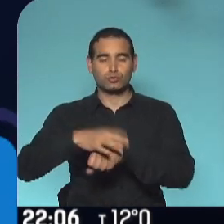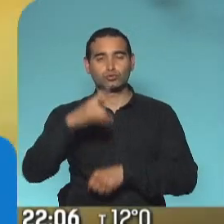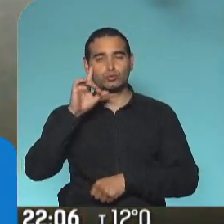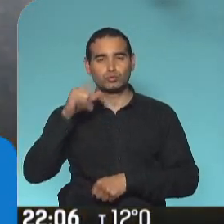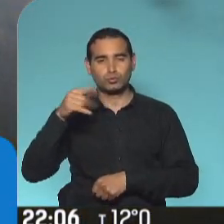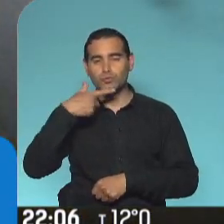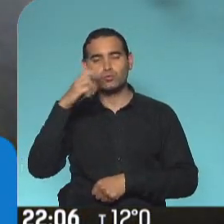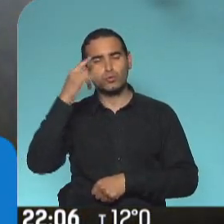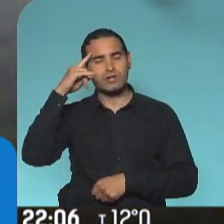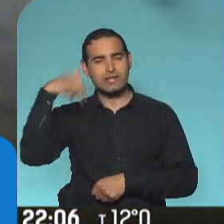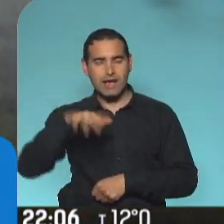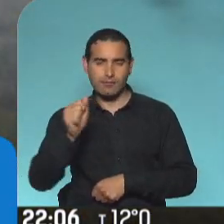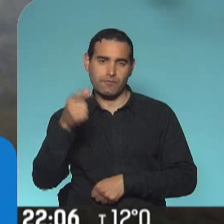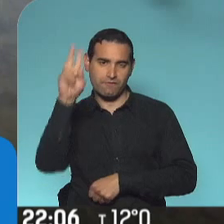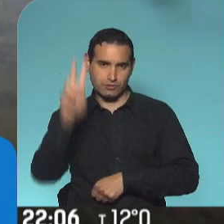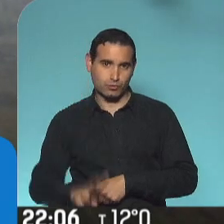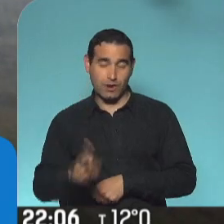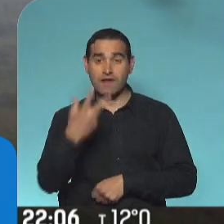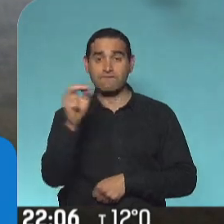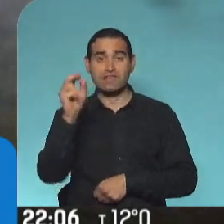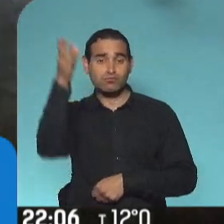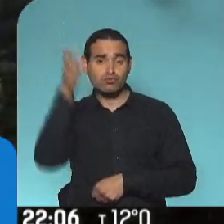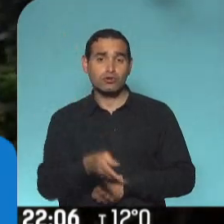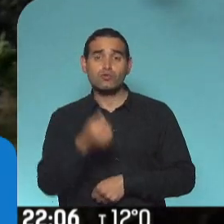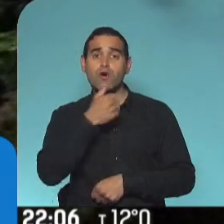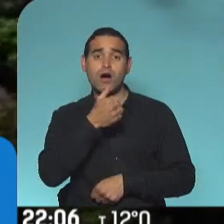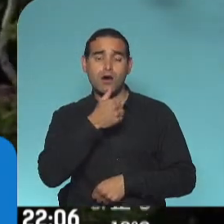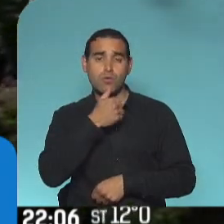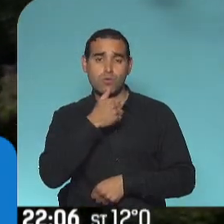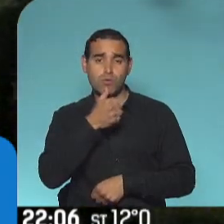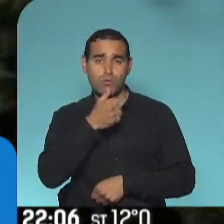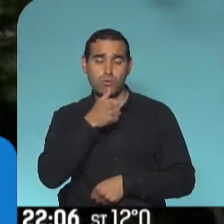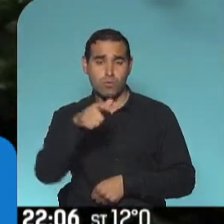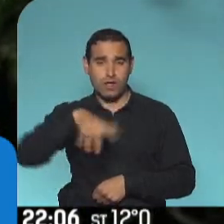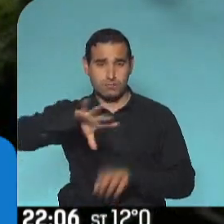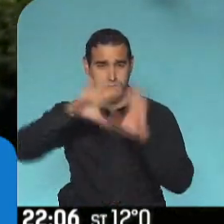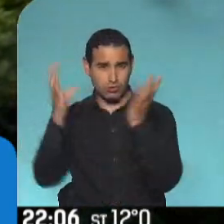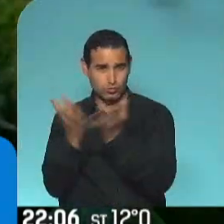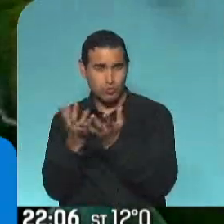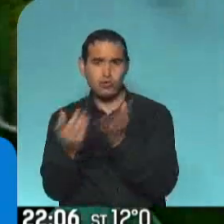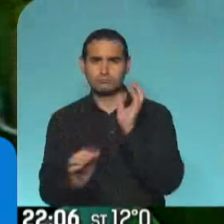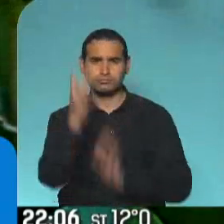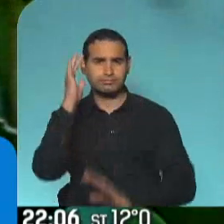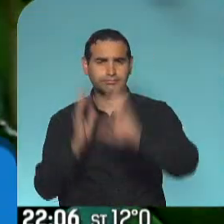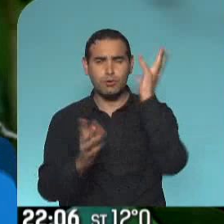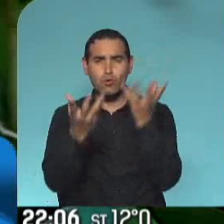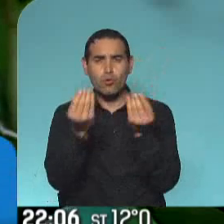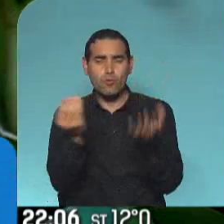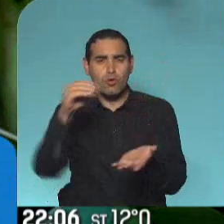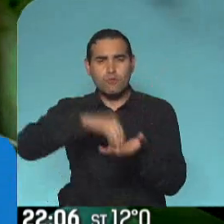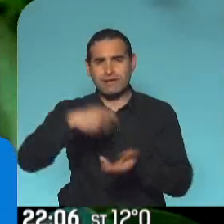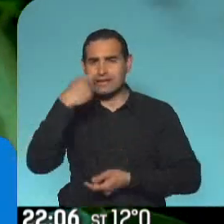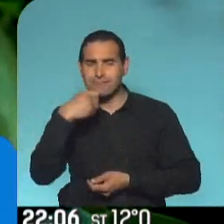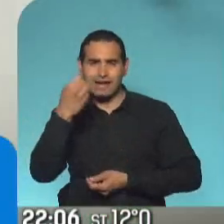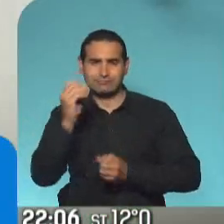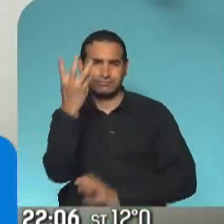Venezuela, concentrando el 20% del agua dulce del planeta, un tercio de sus bosques húmedos y un santuario de biodiversidad en